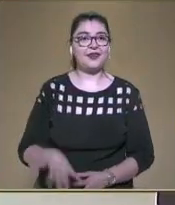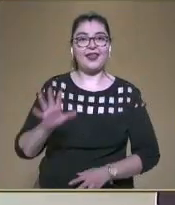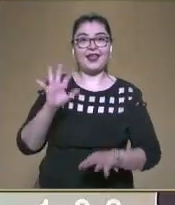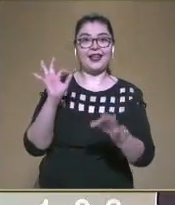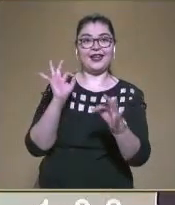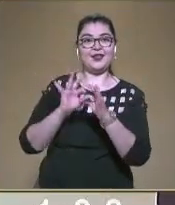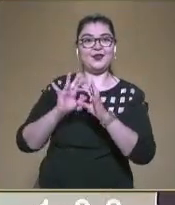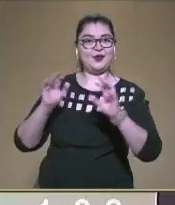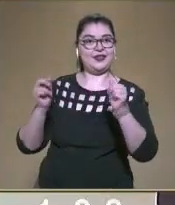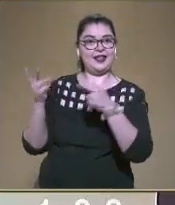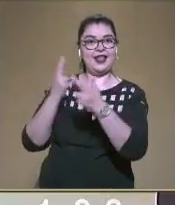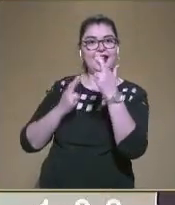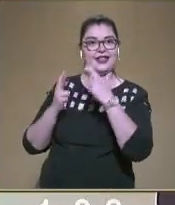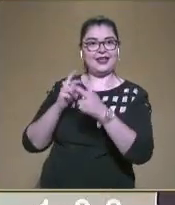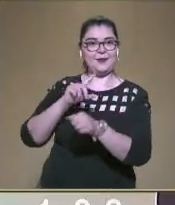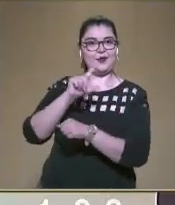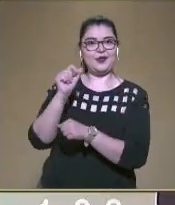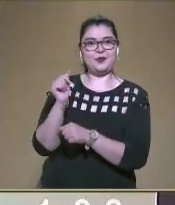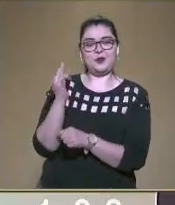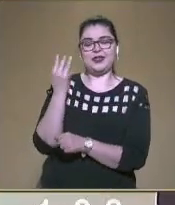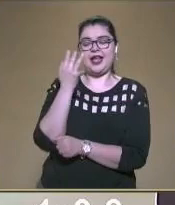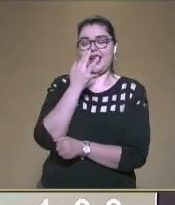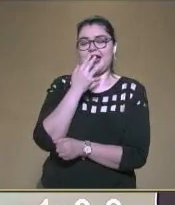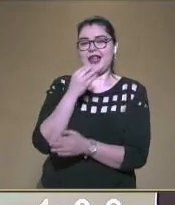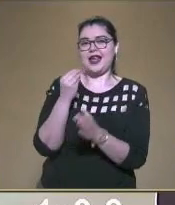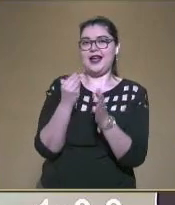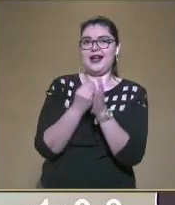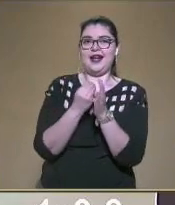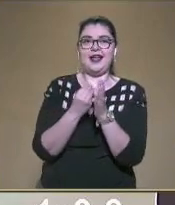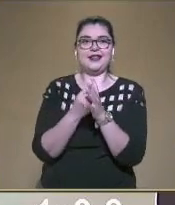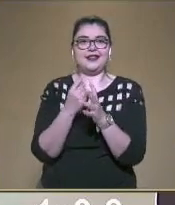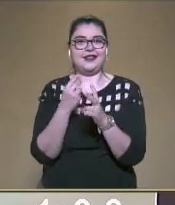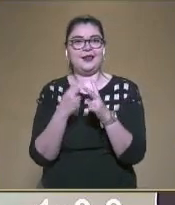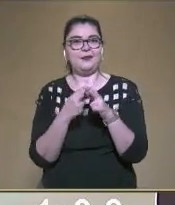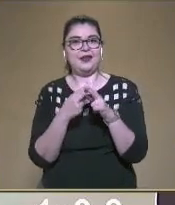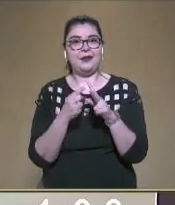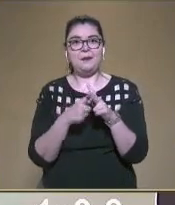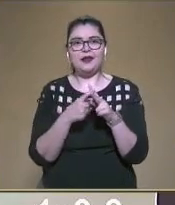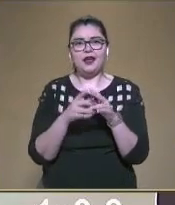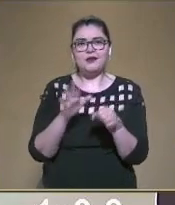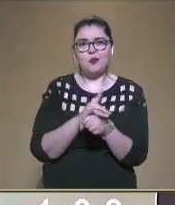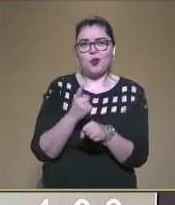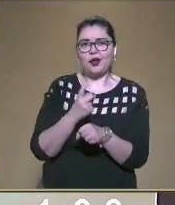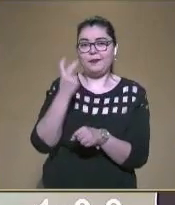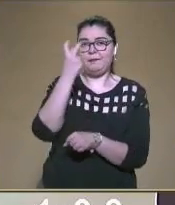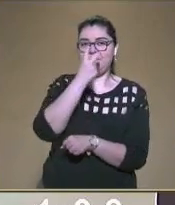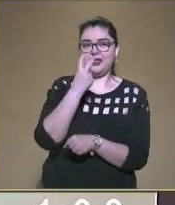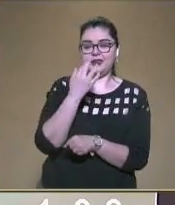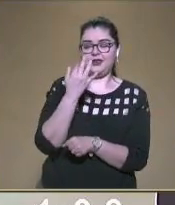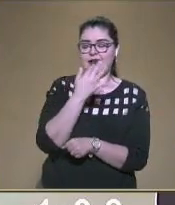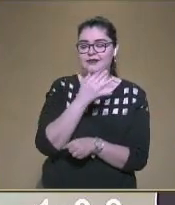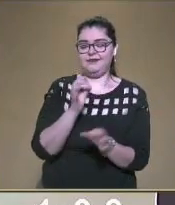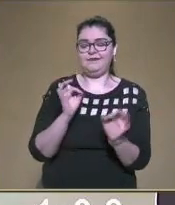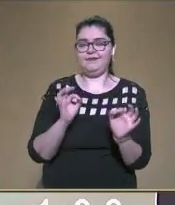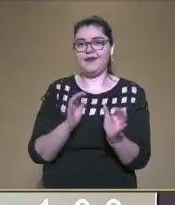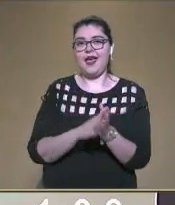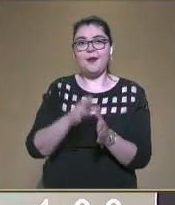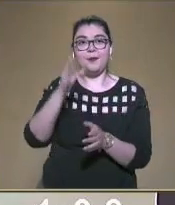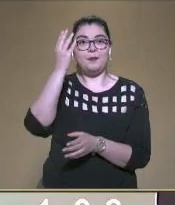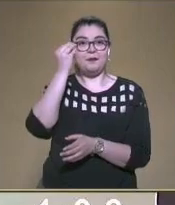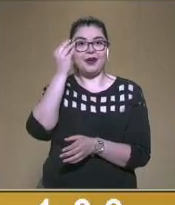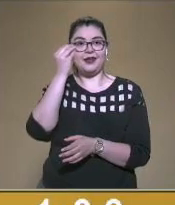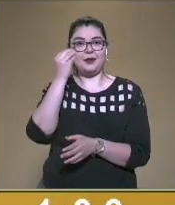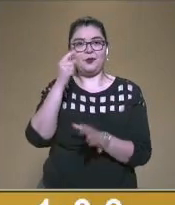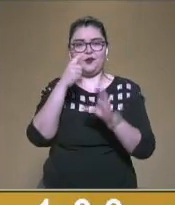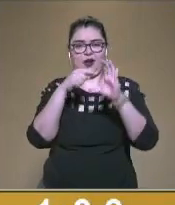¿Listos después de esta rica clase de matemáticas? ¿Por qué rica, maestro? Porque, bueno, aprendimos las fracciones y además, pues nos imaginamos que estábamos